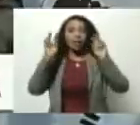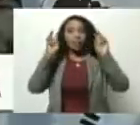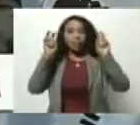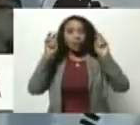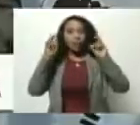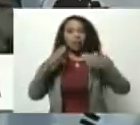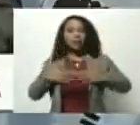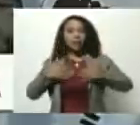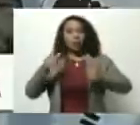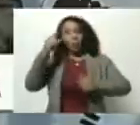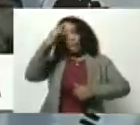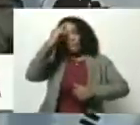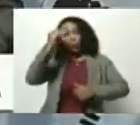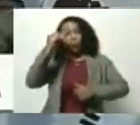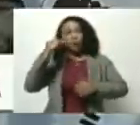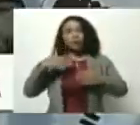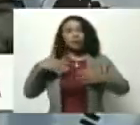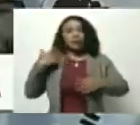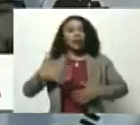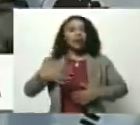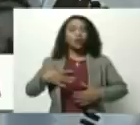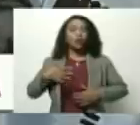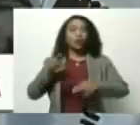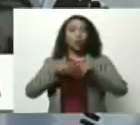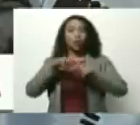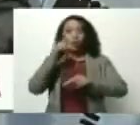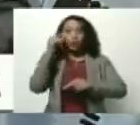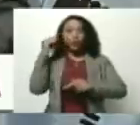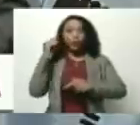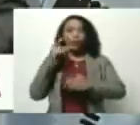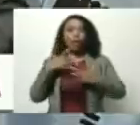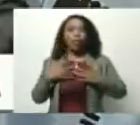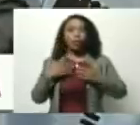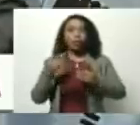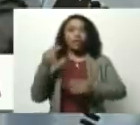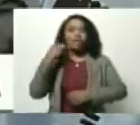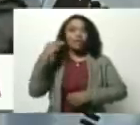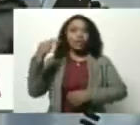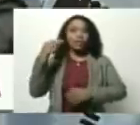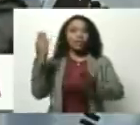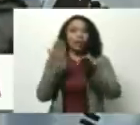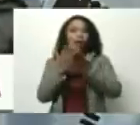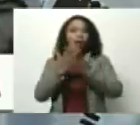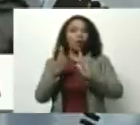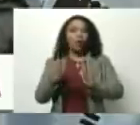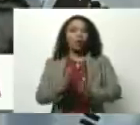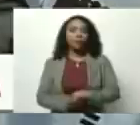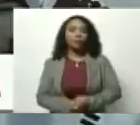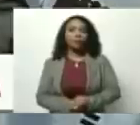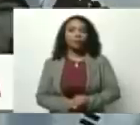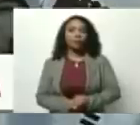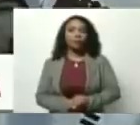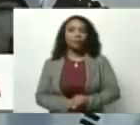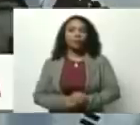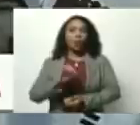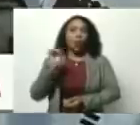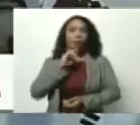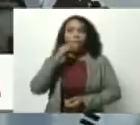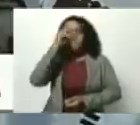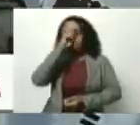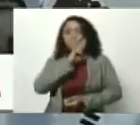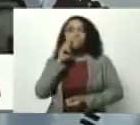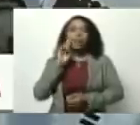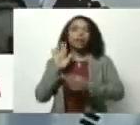de la salud mental, el derecho de los niños, niñas y adolescentes víctimas de acoso escolar o del padre,